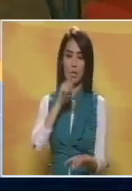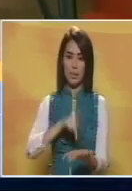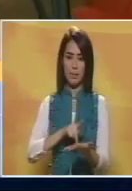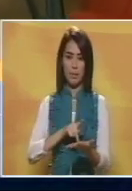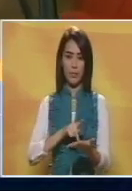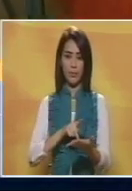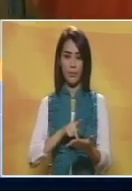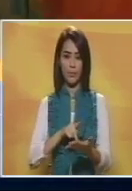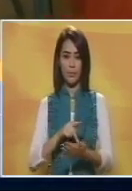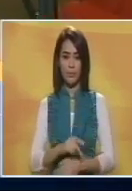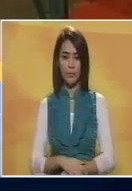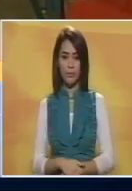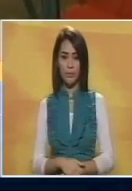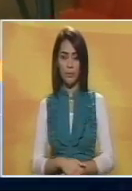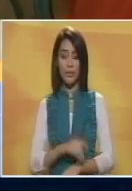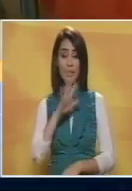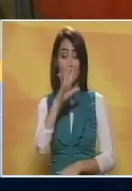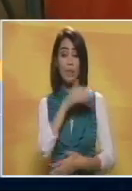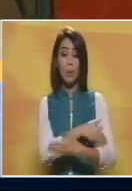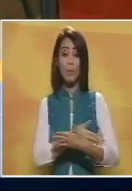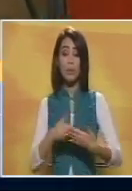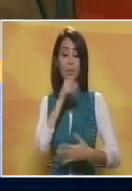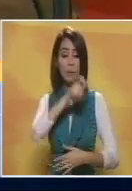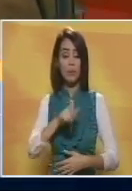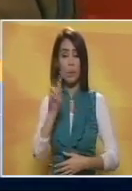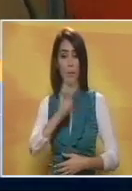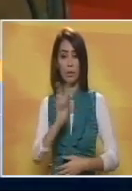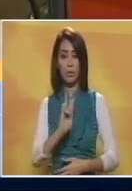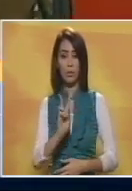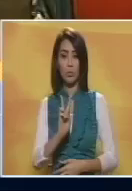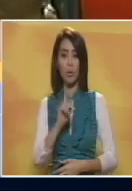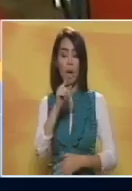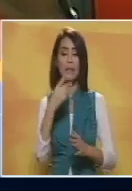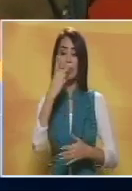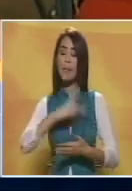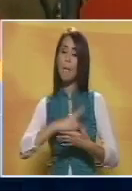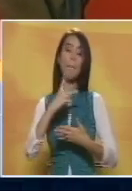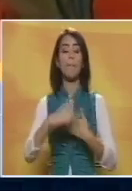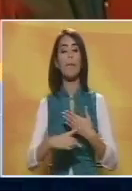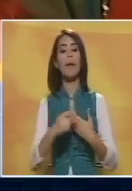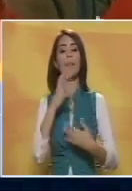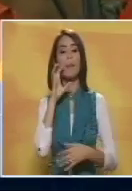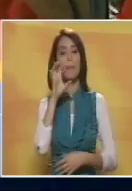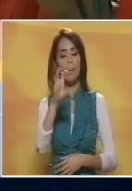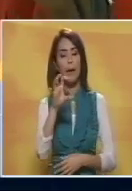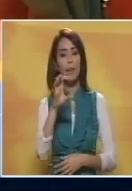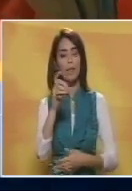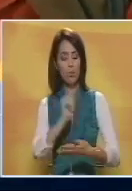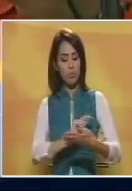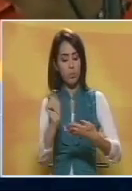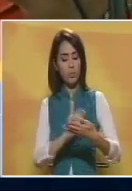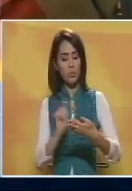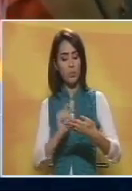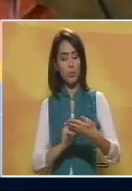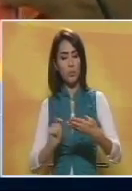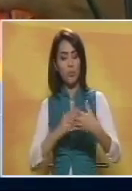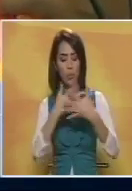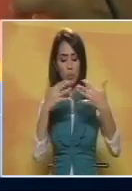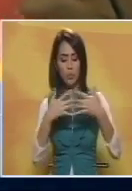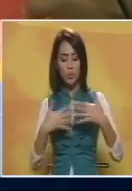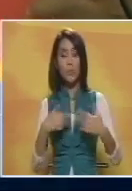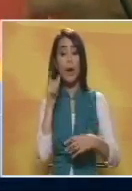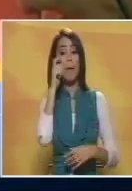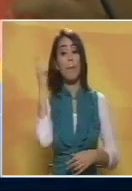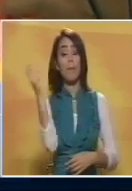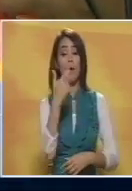participaron casi 5 millones de venezolanos. Este Plan de la Patria lo escribió el pueblo. Es el Plan de